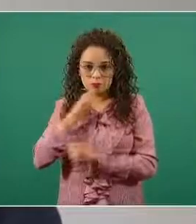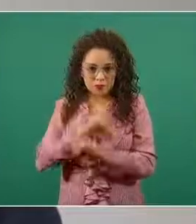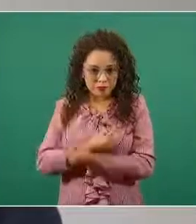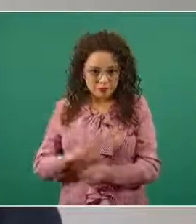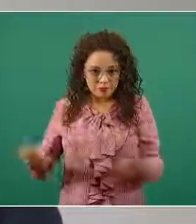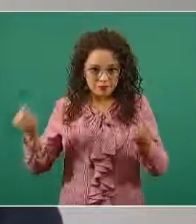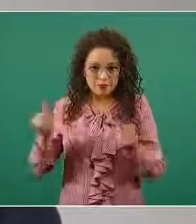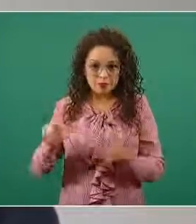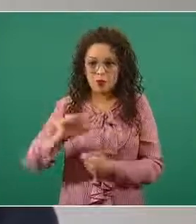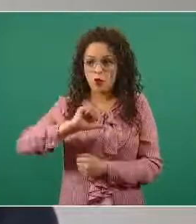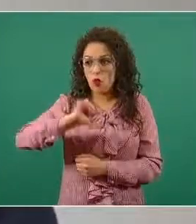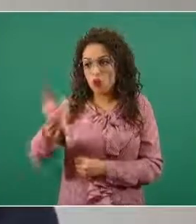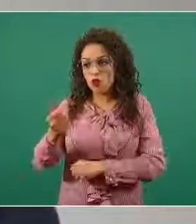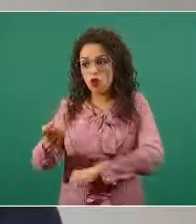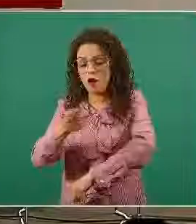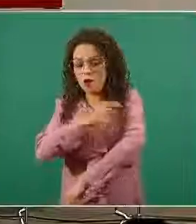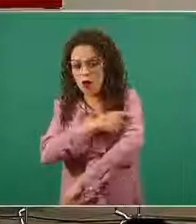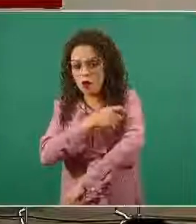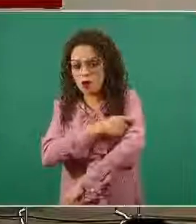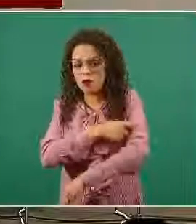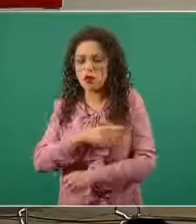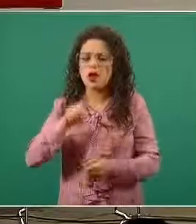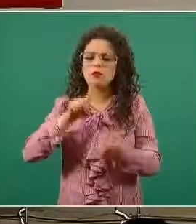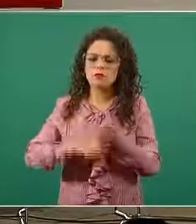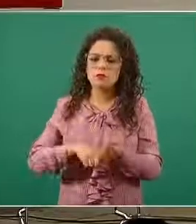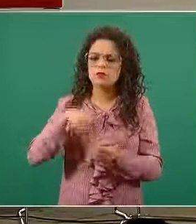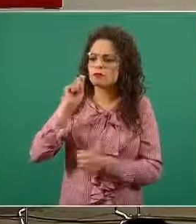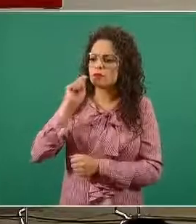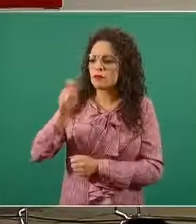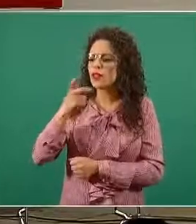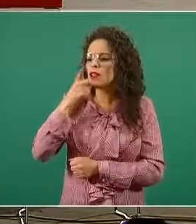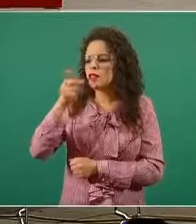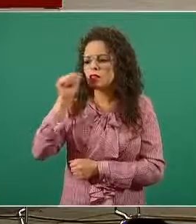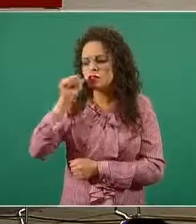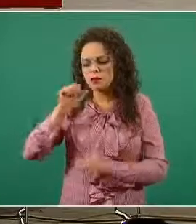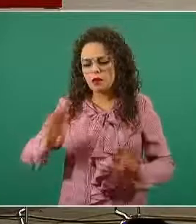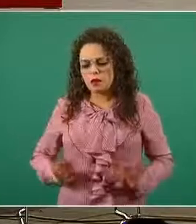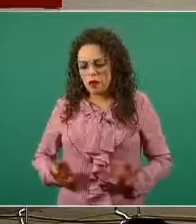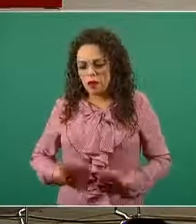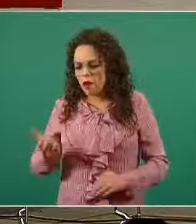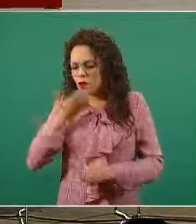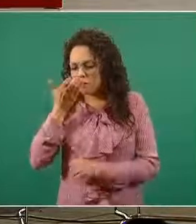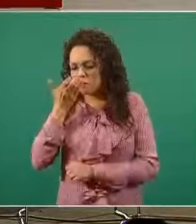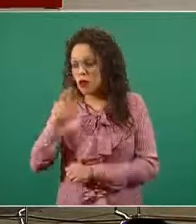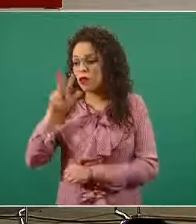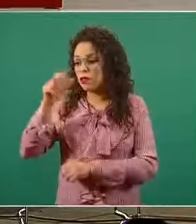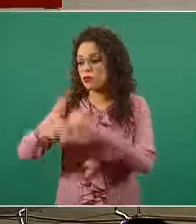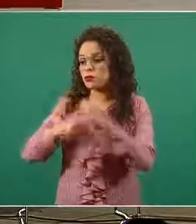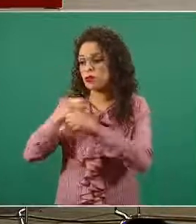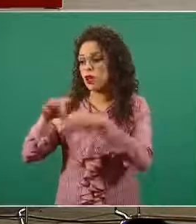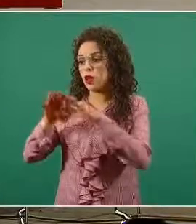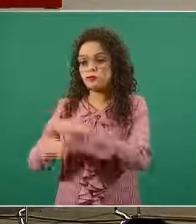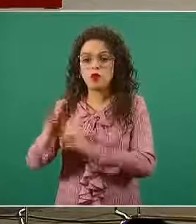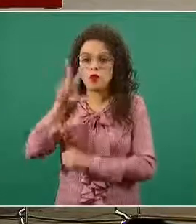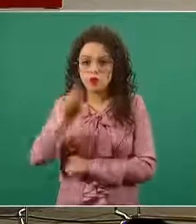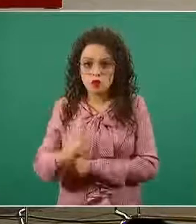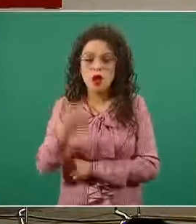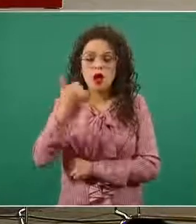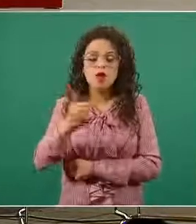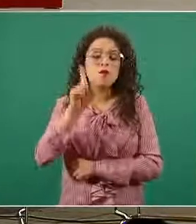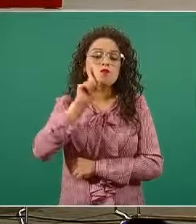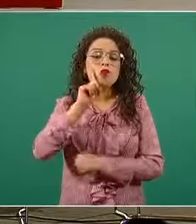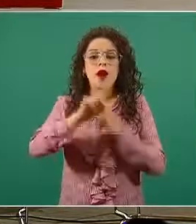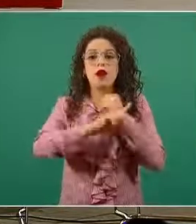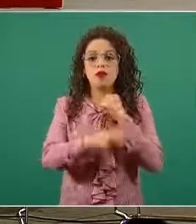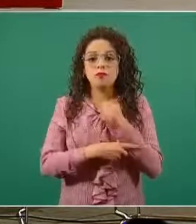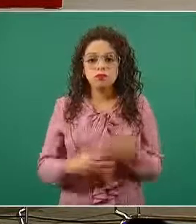otros tipos de vacunas la especificación es menores de 18 años, ni tampoco hasta el momento a las mujeres embarazadas, es